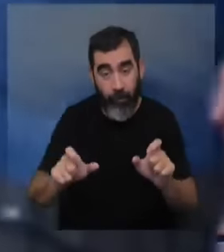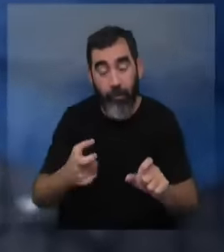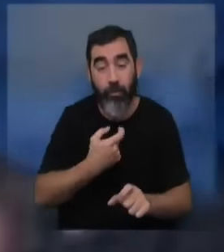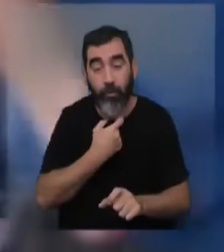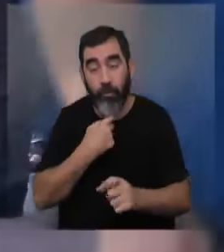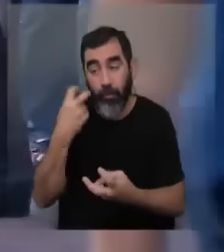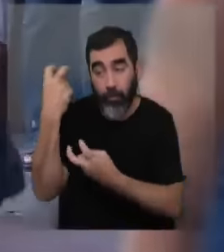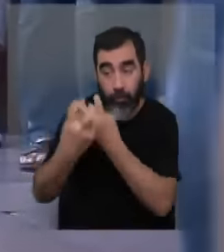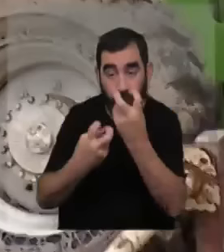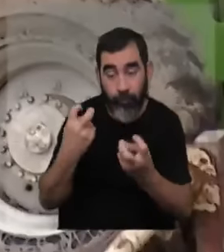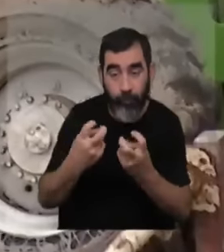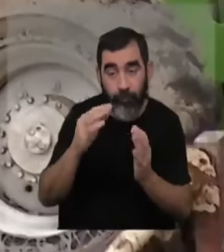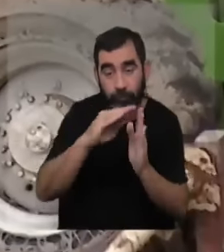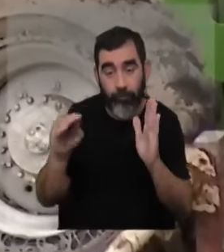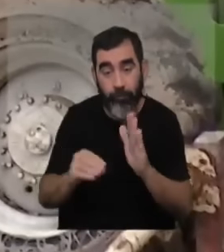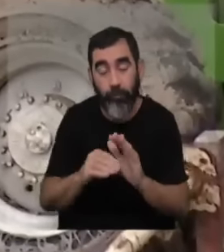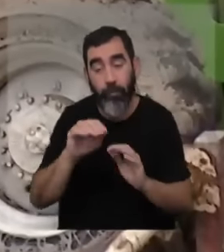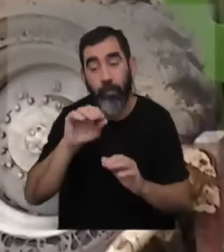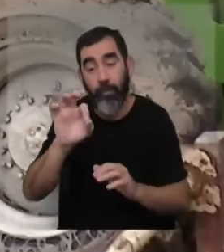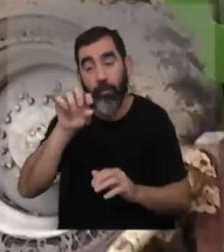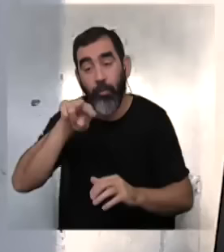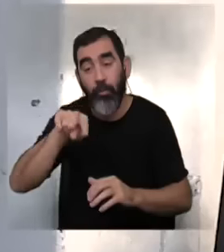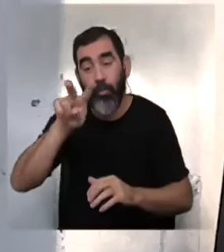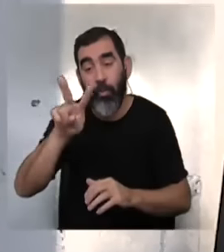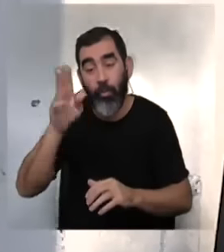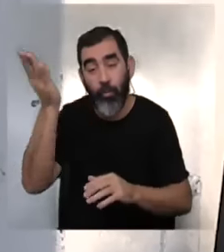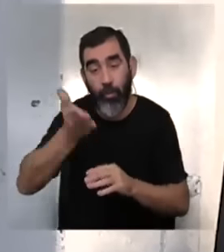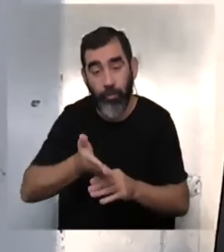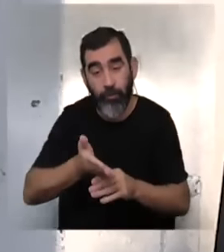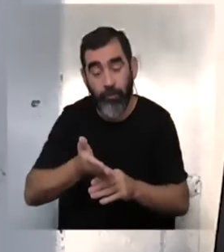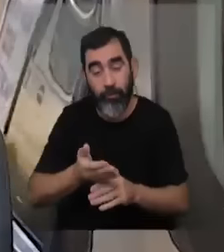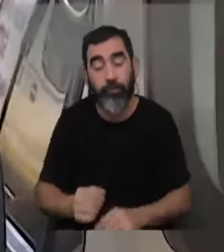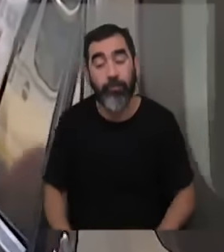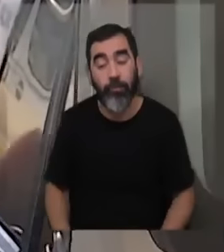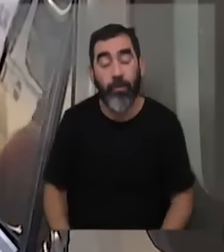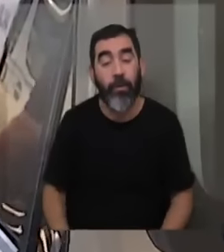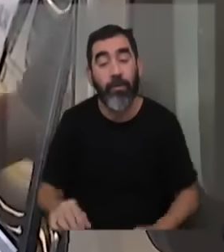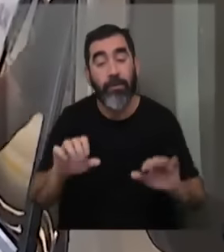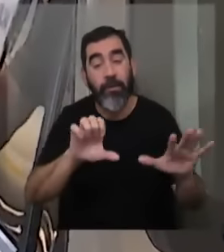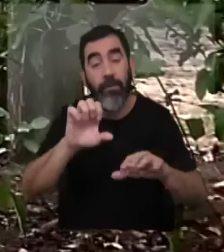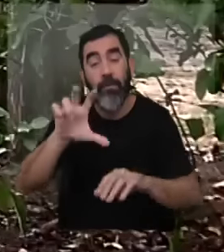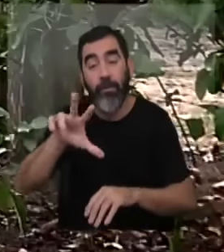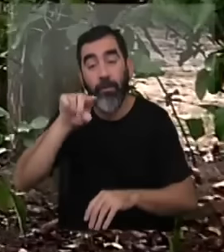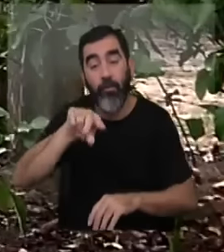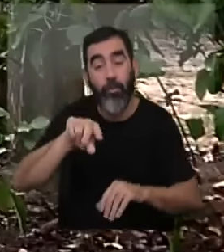y a la que busca trabajo cayó dos décimas con respecto al mes previo y se situó en 63